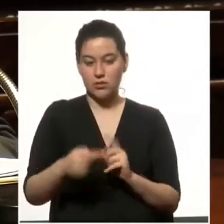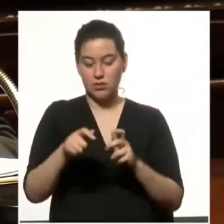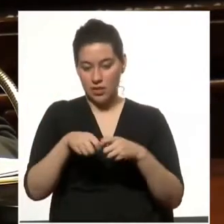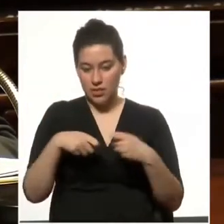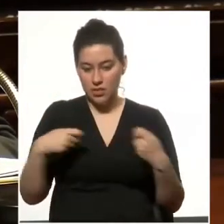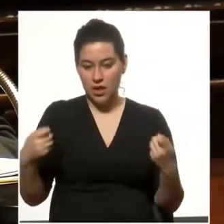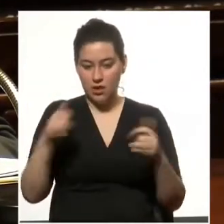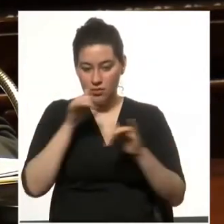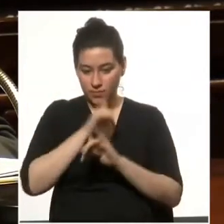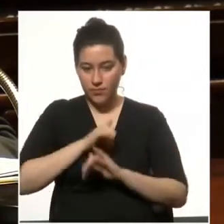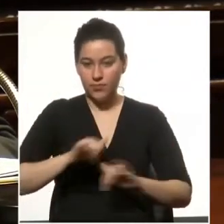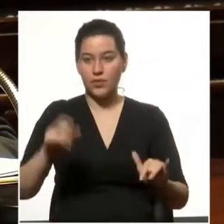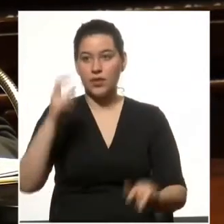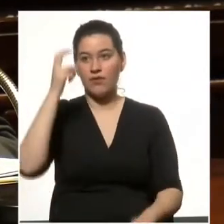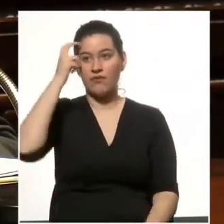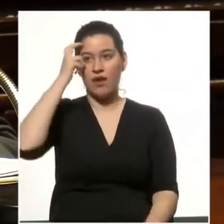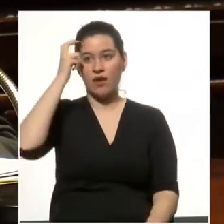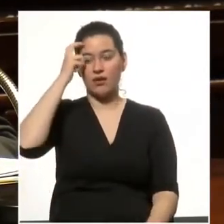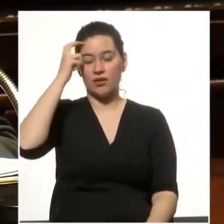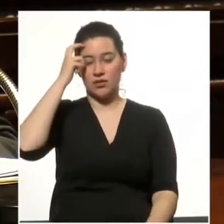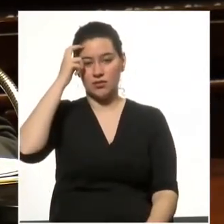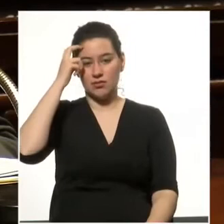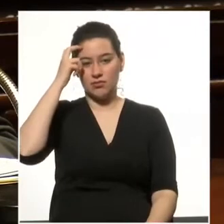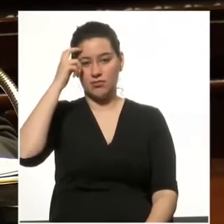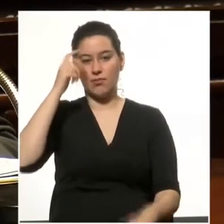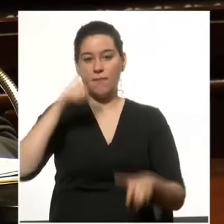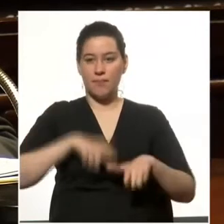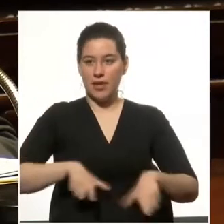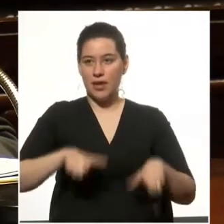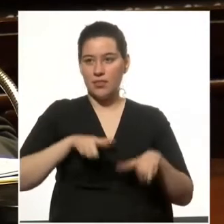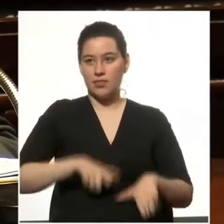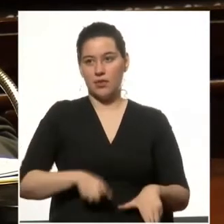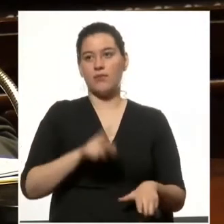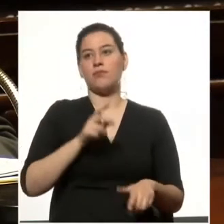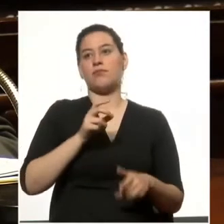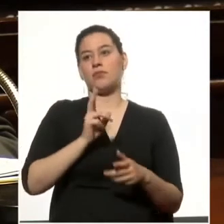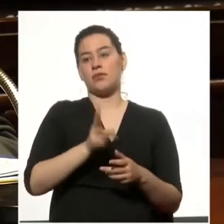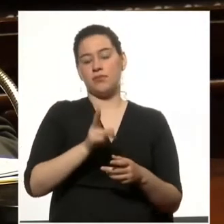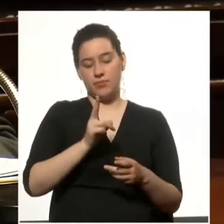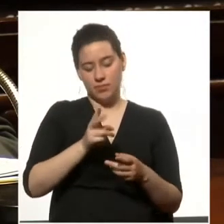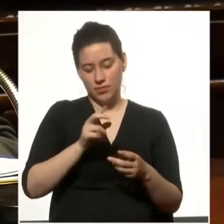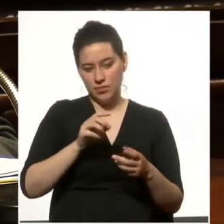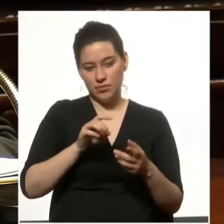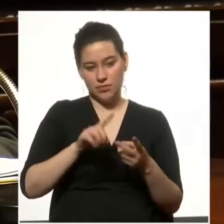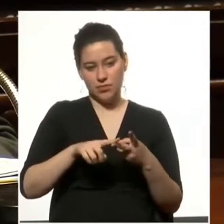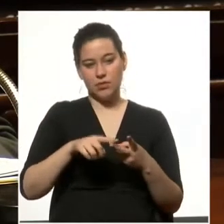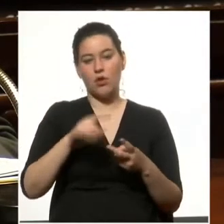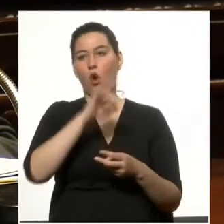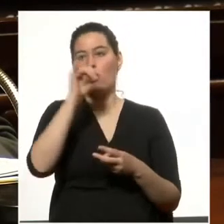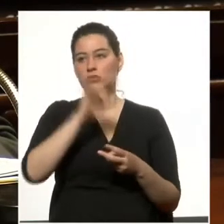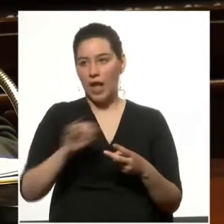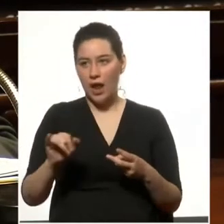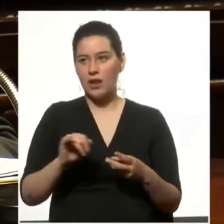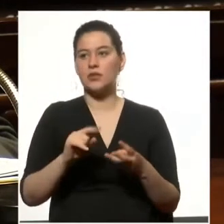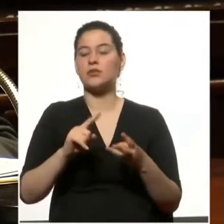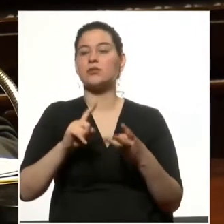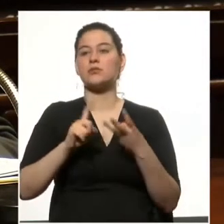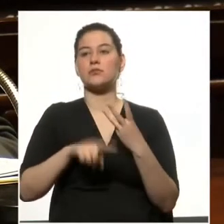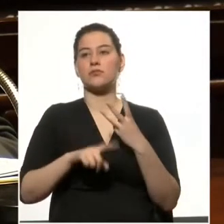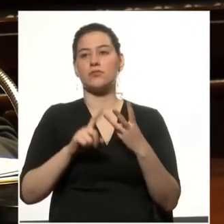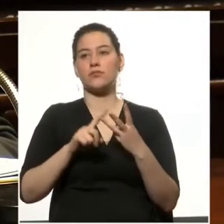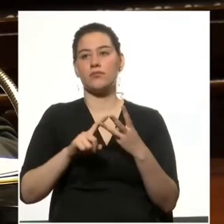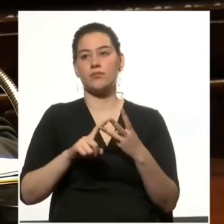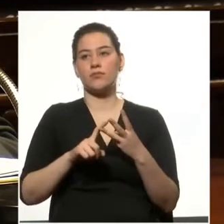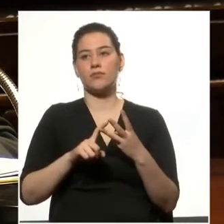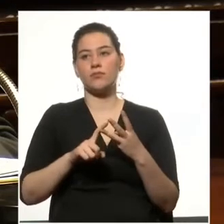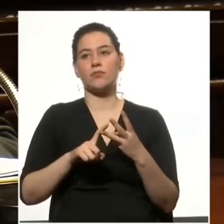prensa, Vázquez destituye al ministro Menéndez, al comandante en jefe, general González, al jefe del Estado Mayor